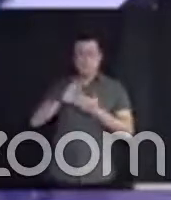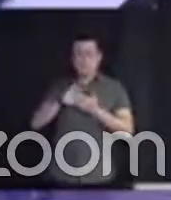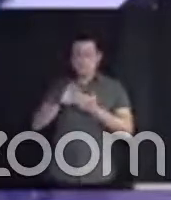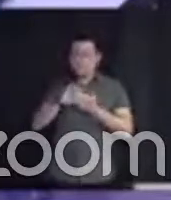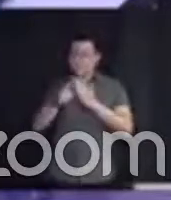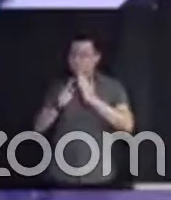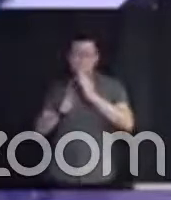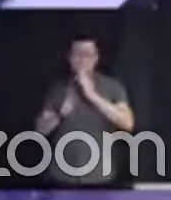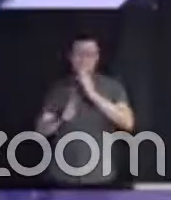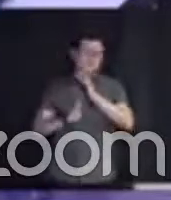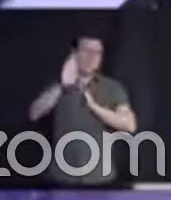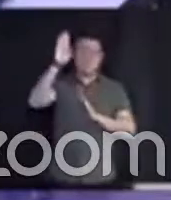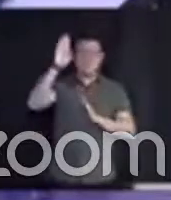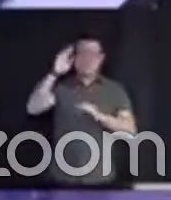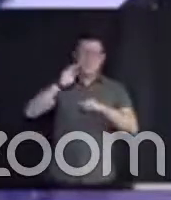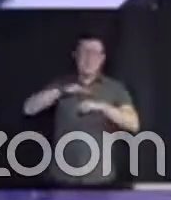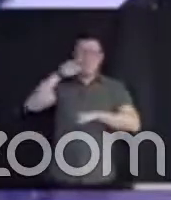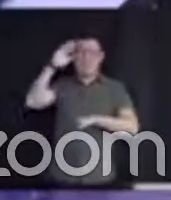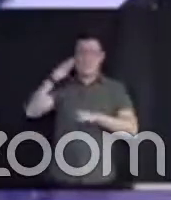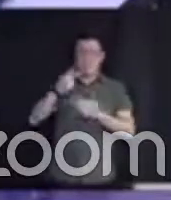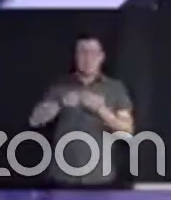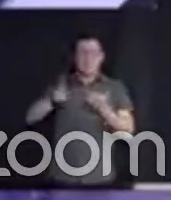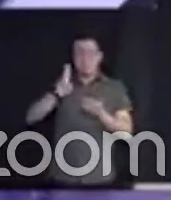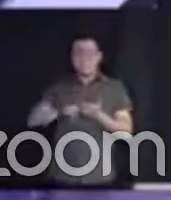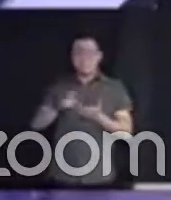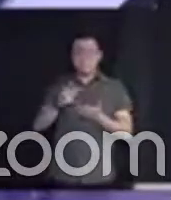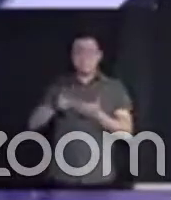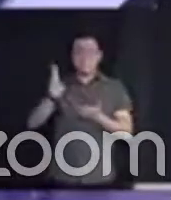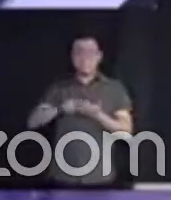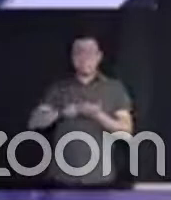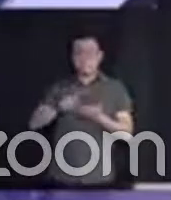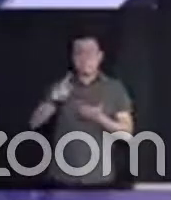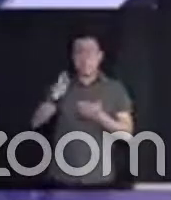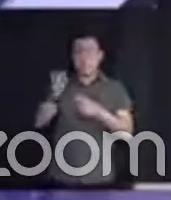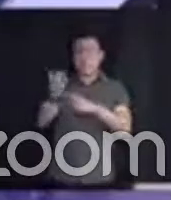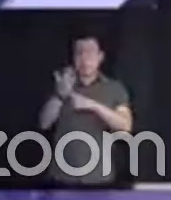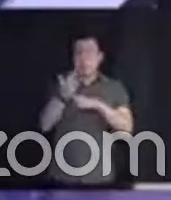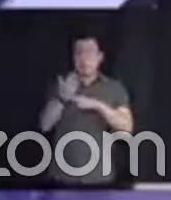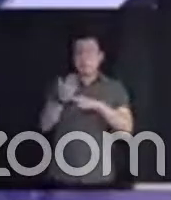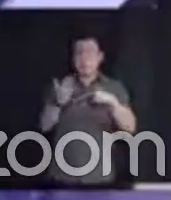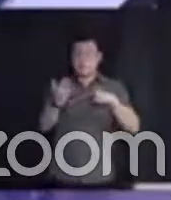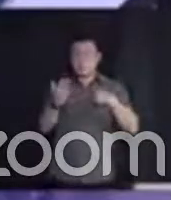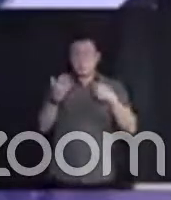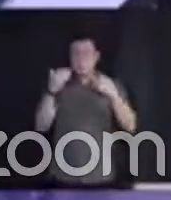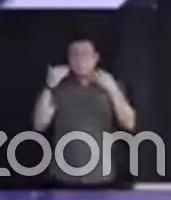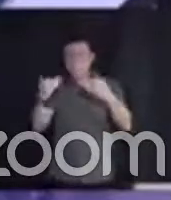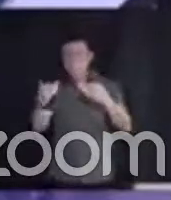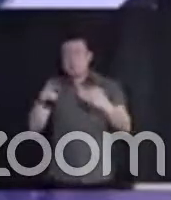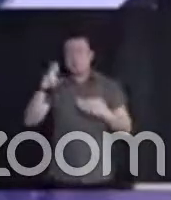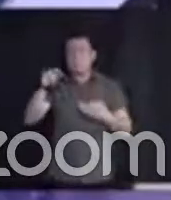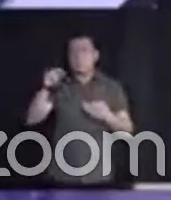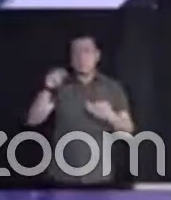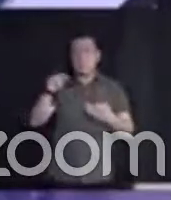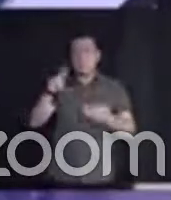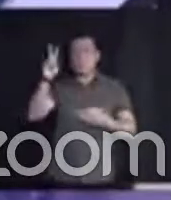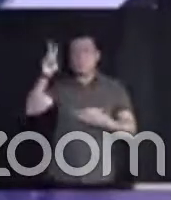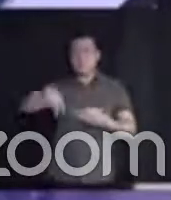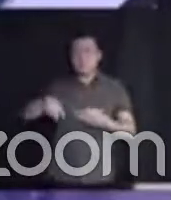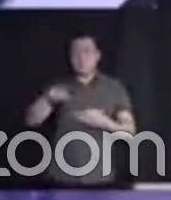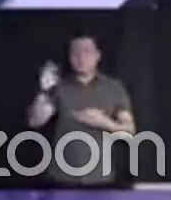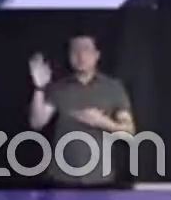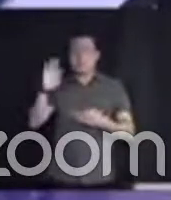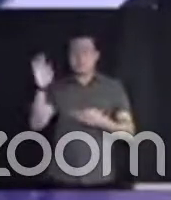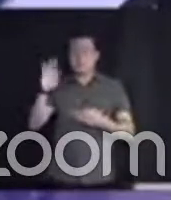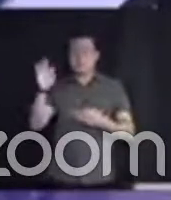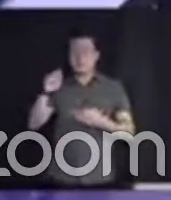calificaciones. Rebasen las calificaciones, háganlas más todavía. No me demuestren a mí. No me cuenten cuentos. De veras,